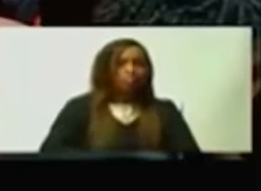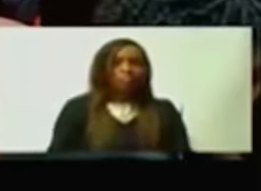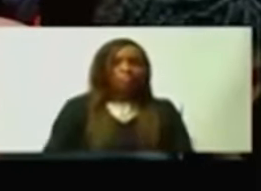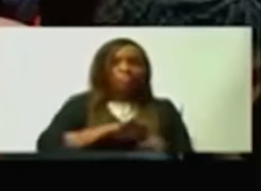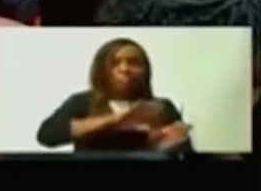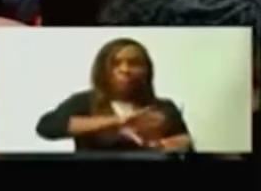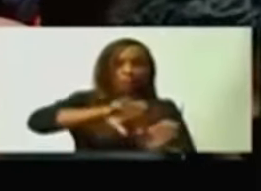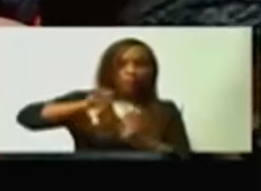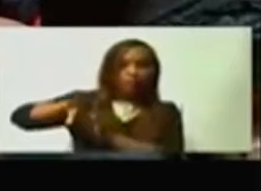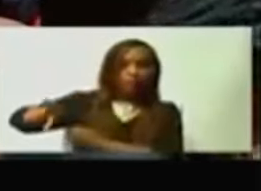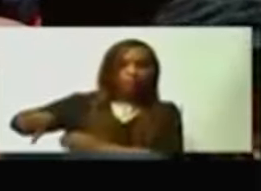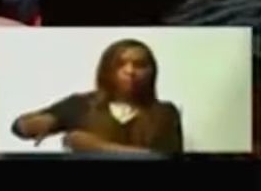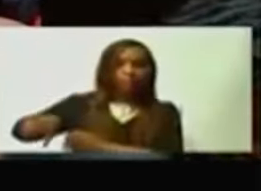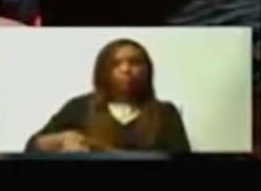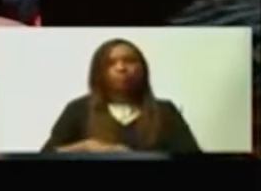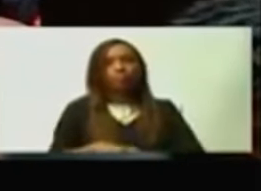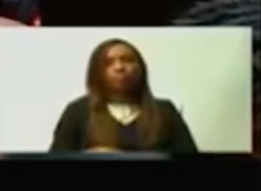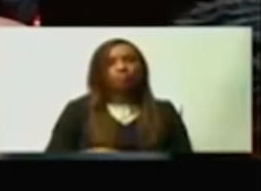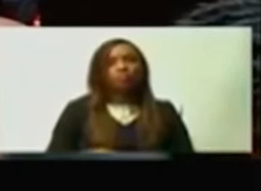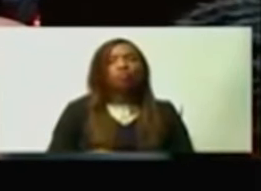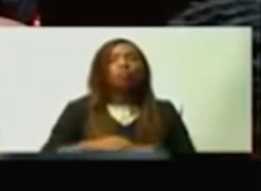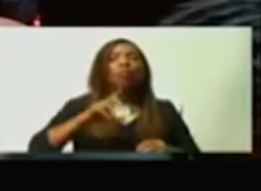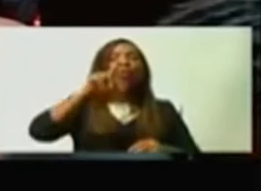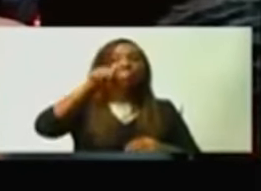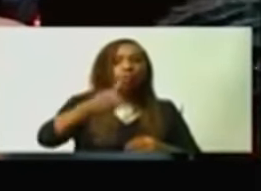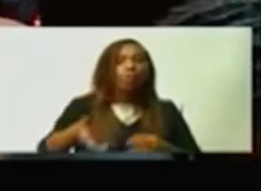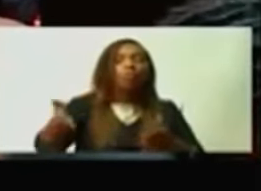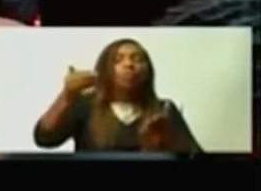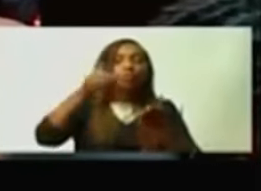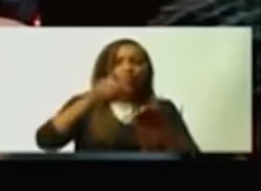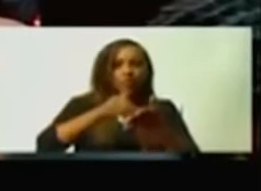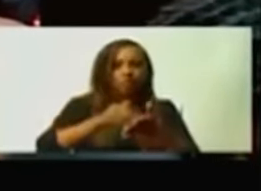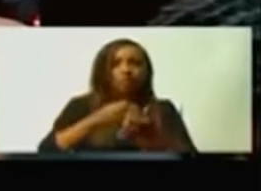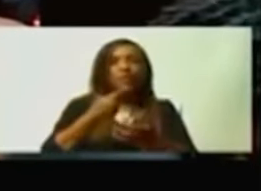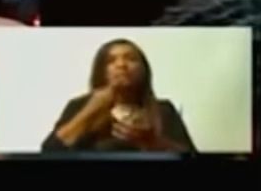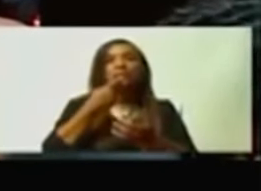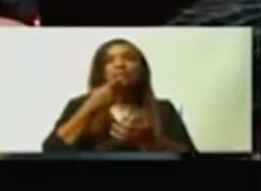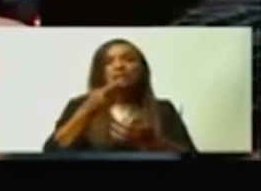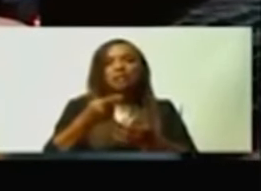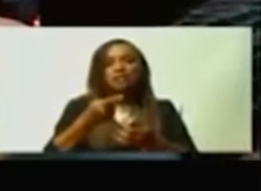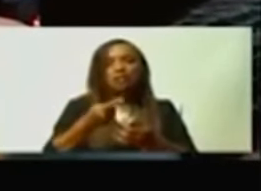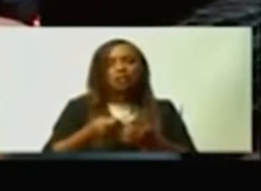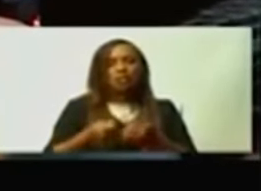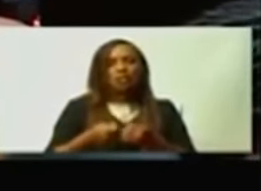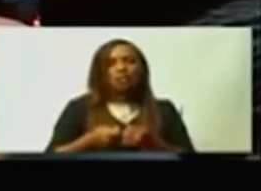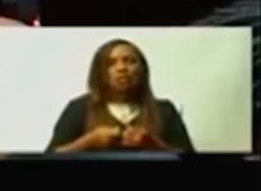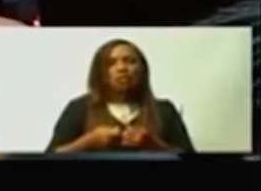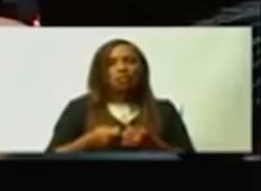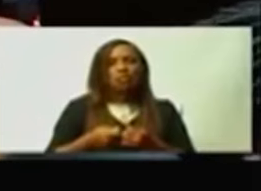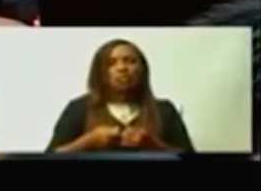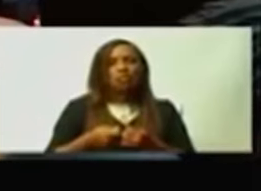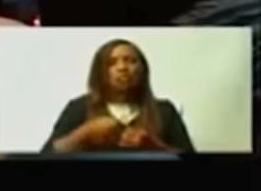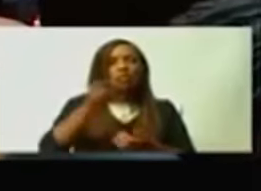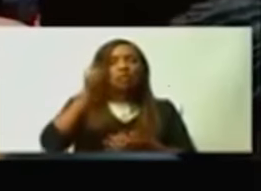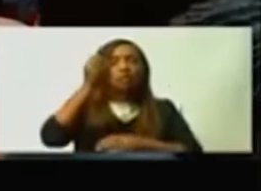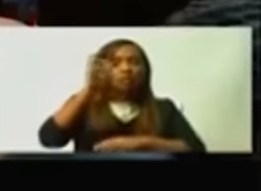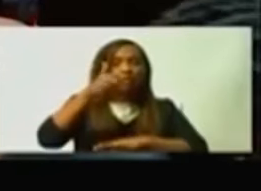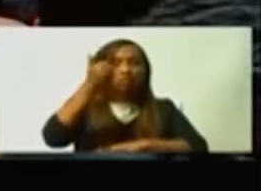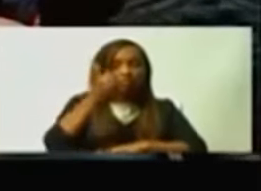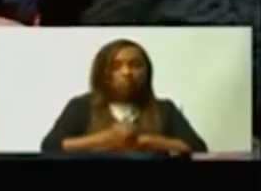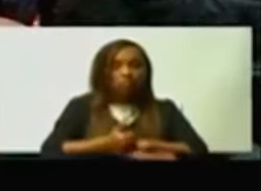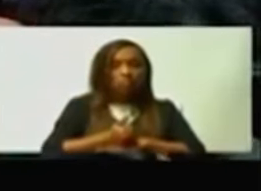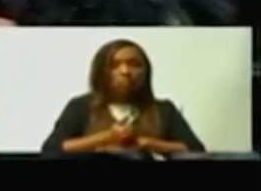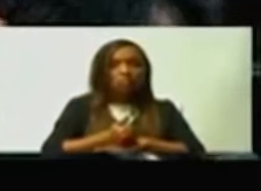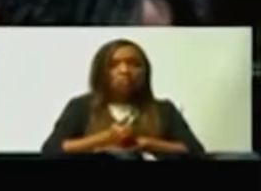para un listado, por ahí nosotros teníamos listado y sabíamos cuánto era, de casi 800 proyectos que estaban en construcción, en su mayoría